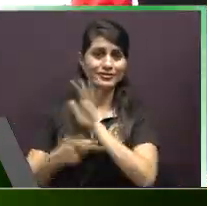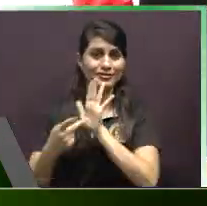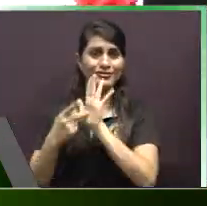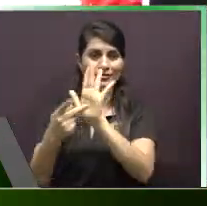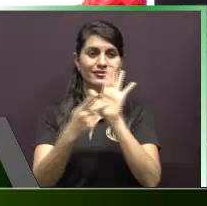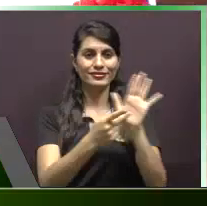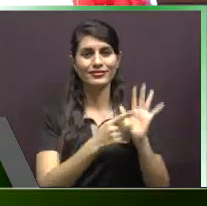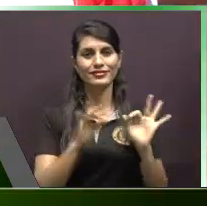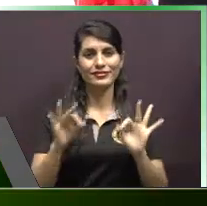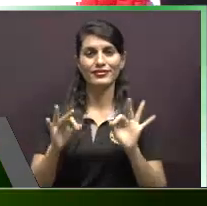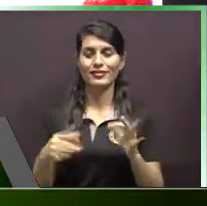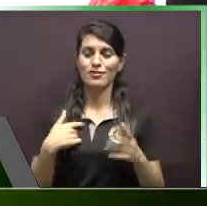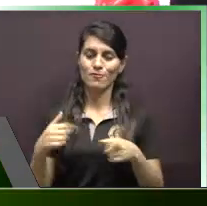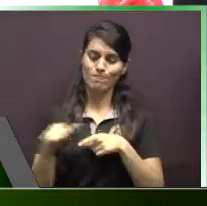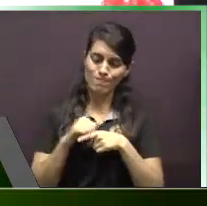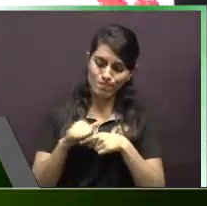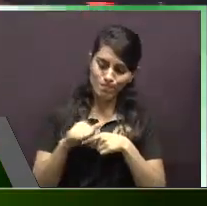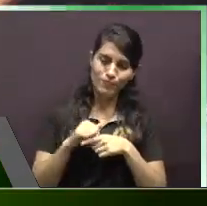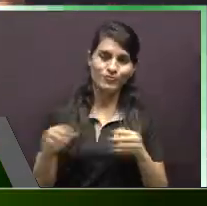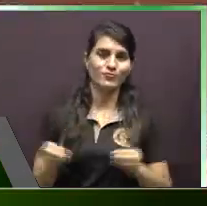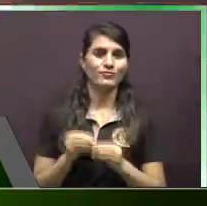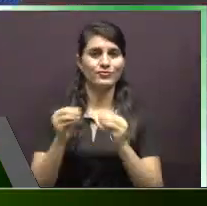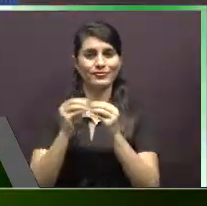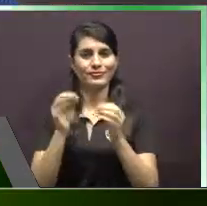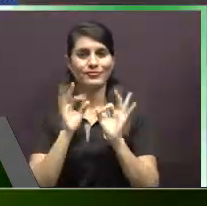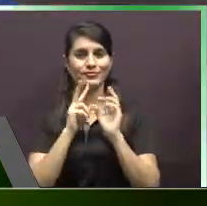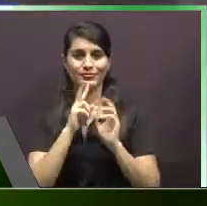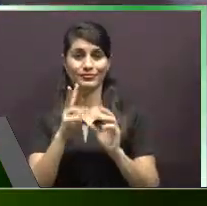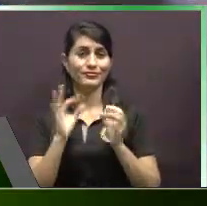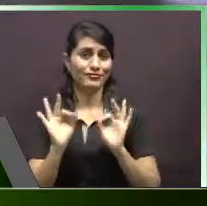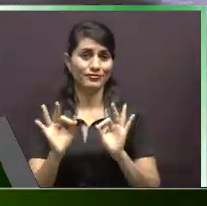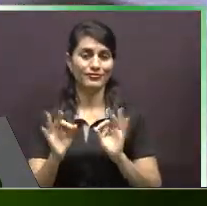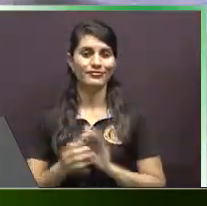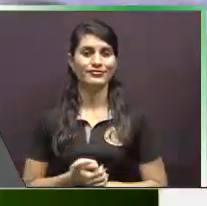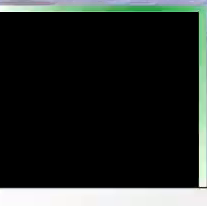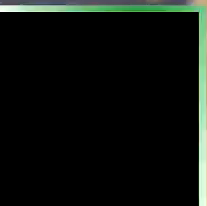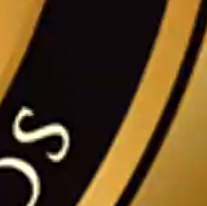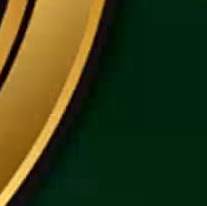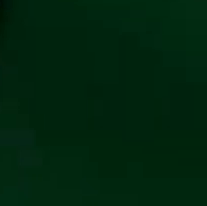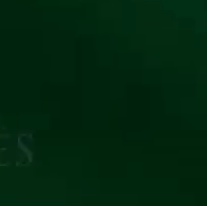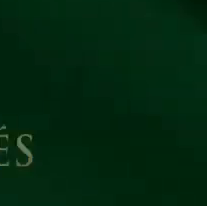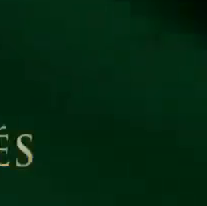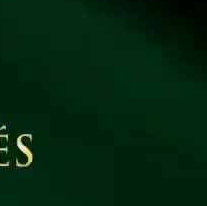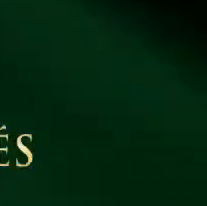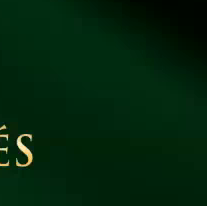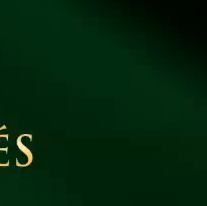país y seguirme preparando más para poder hacer un buen papel.